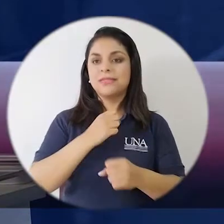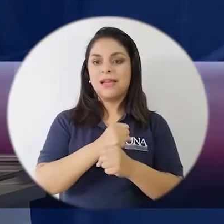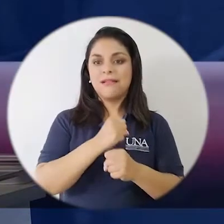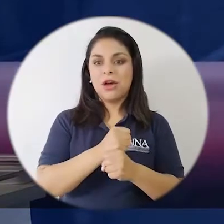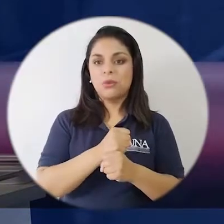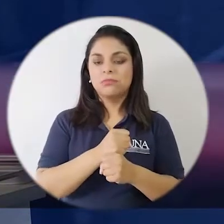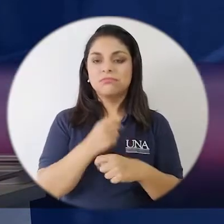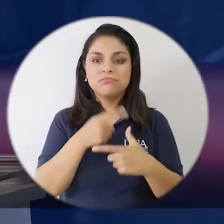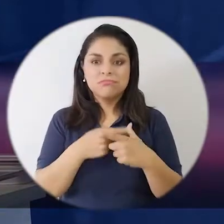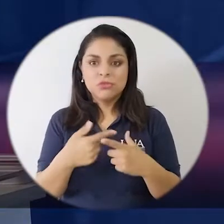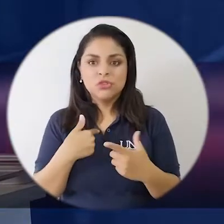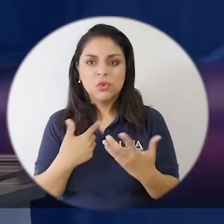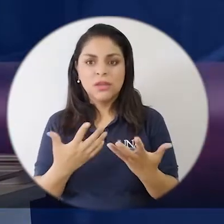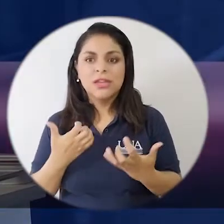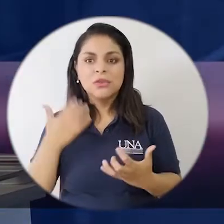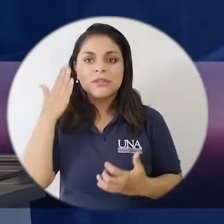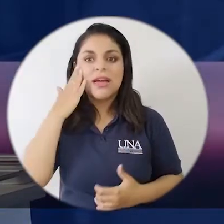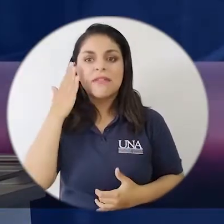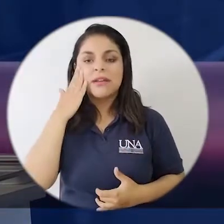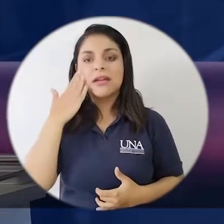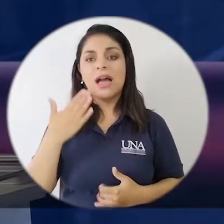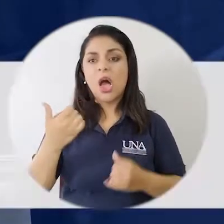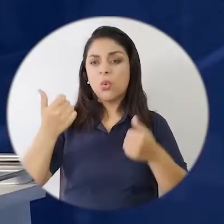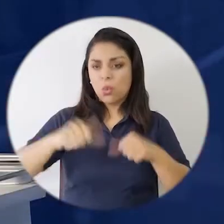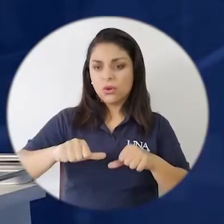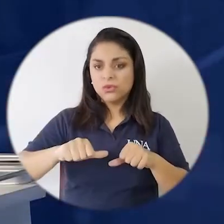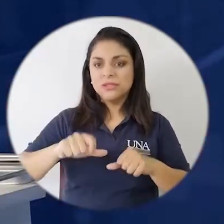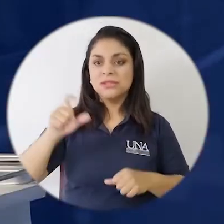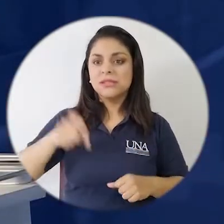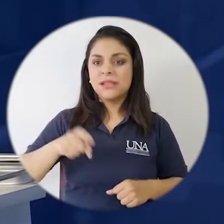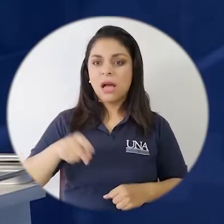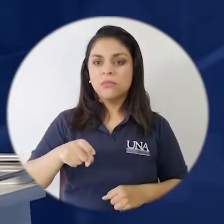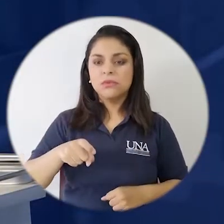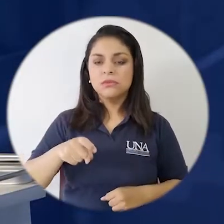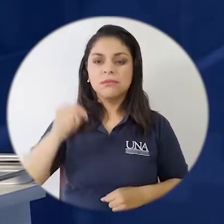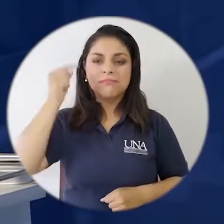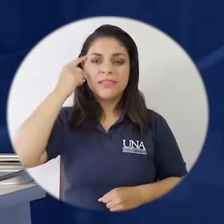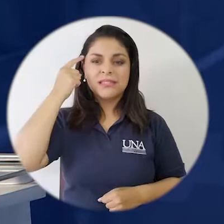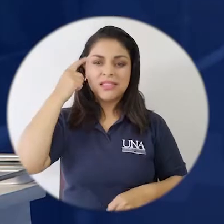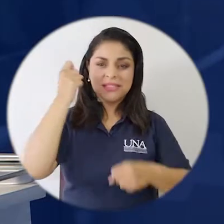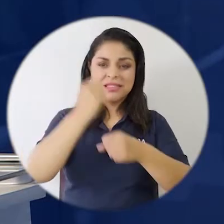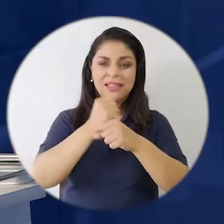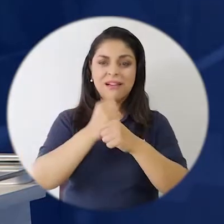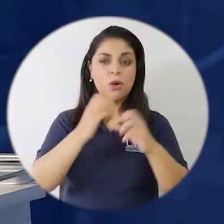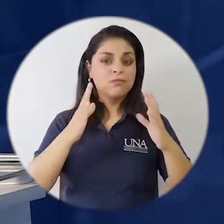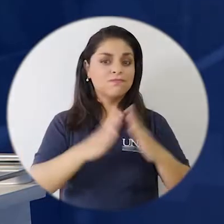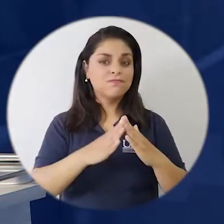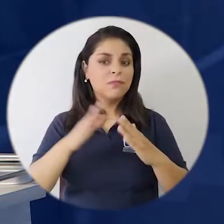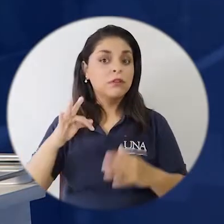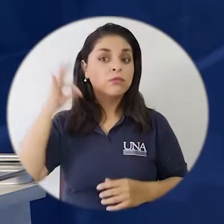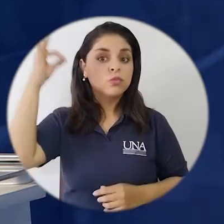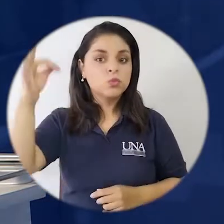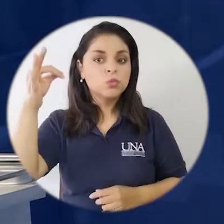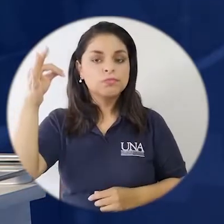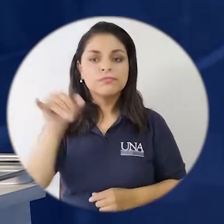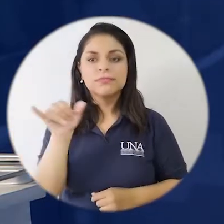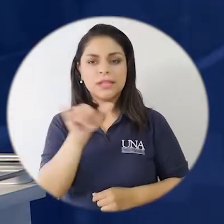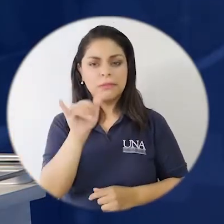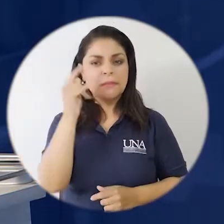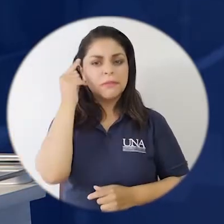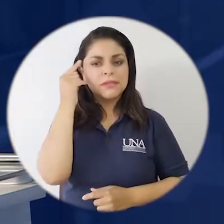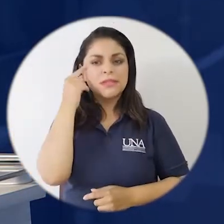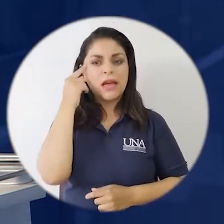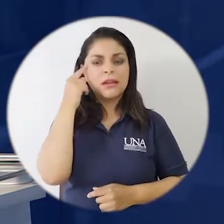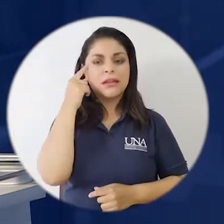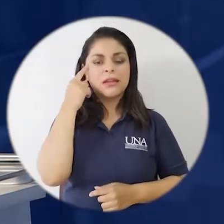que yo voy es, si entre esos acuerdos a los que debemos llegar a la hora de pensar el teletrabajo del futuro, también